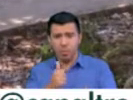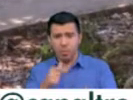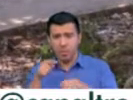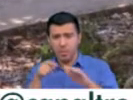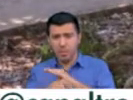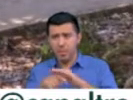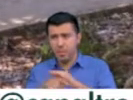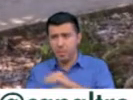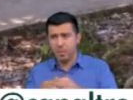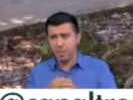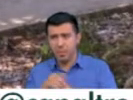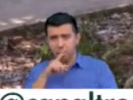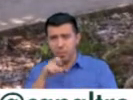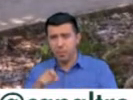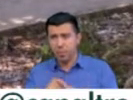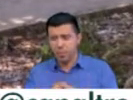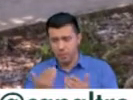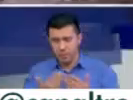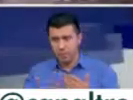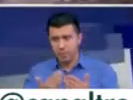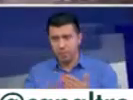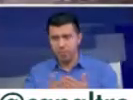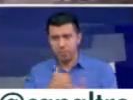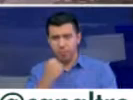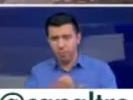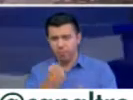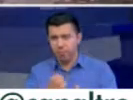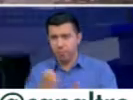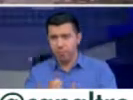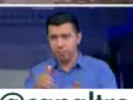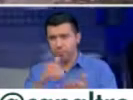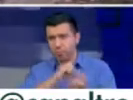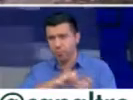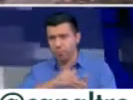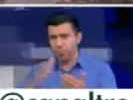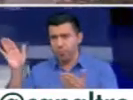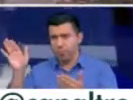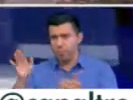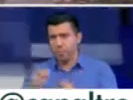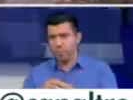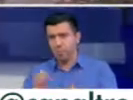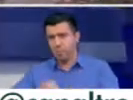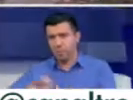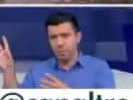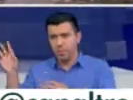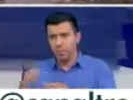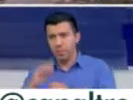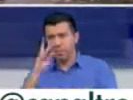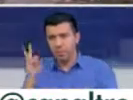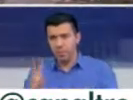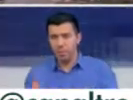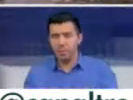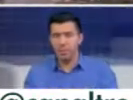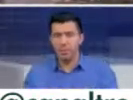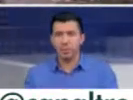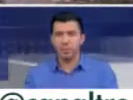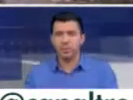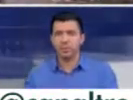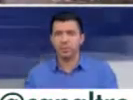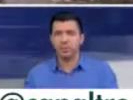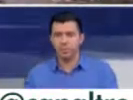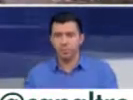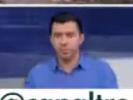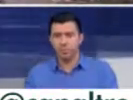encargadas de iniciar los trámites de deportación de estas ciudadanas venezolanas en Barranca bermeja Wilson Lozano y Edilberto